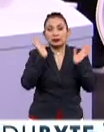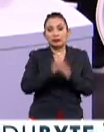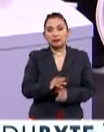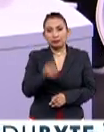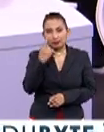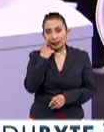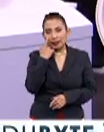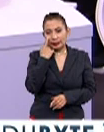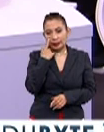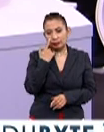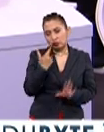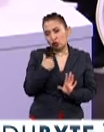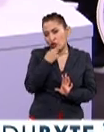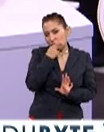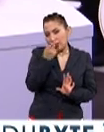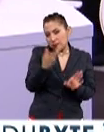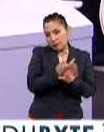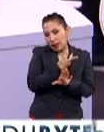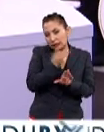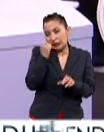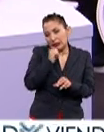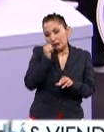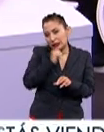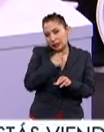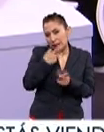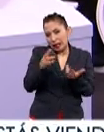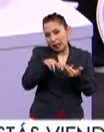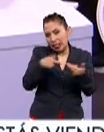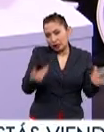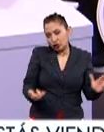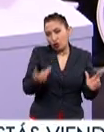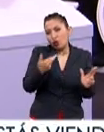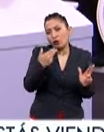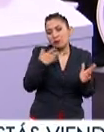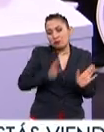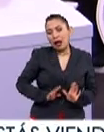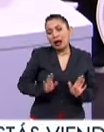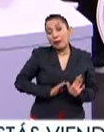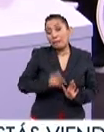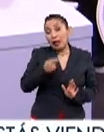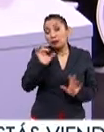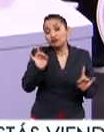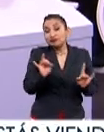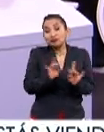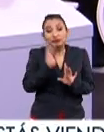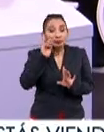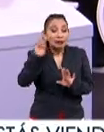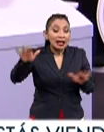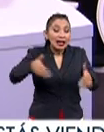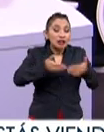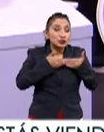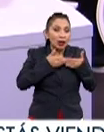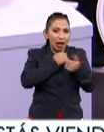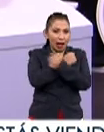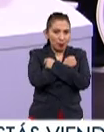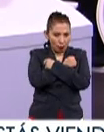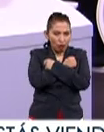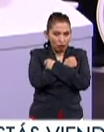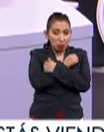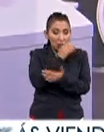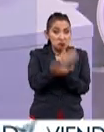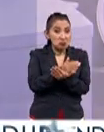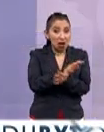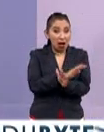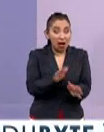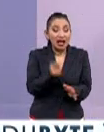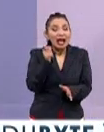que, bueno, yo no digo que suceda siempre en las relaciones, pero eventualmente en las clausuras de amor, pues así son,